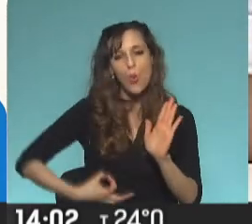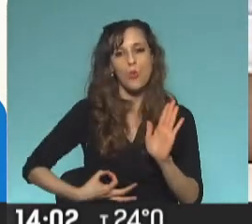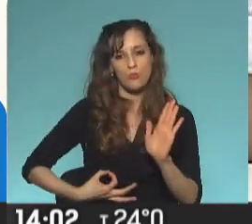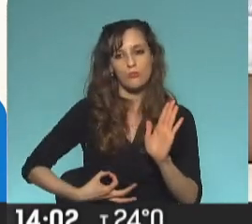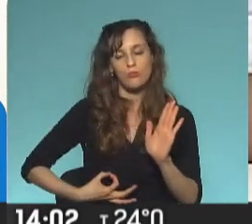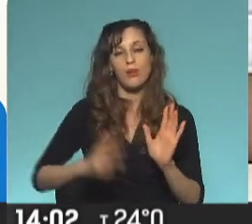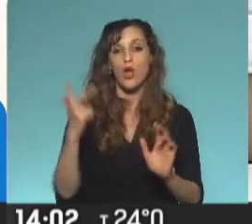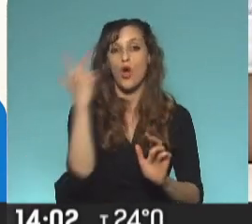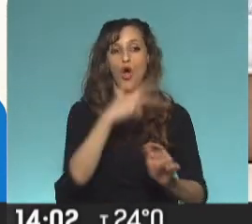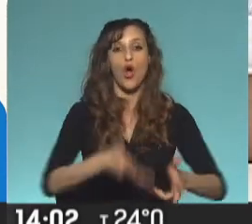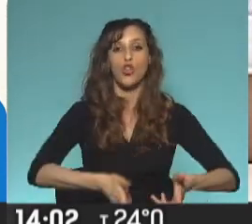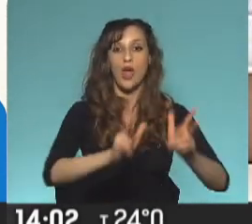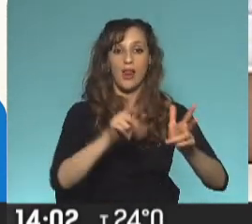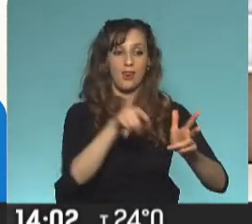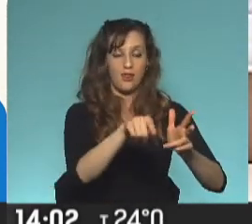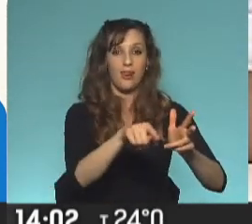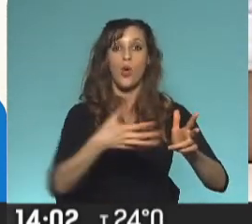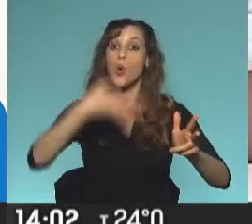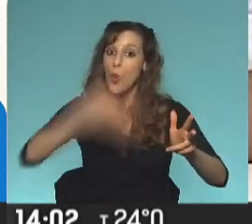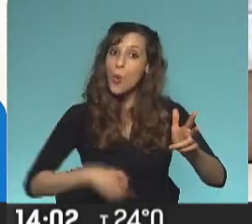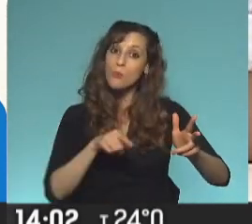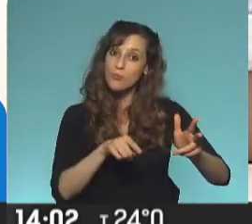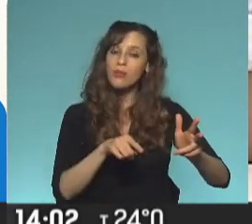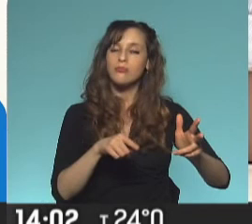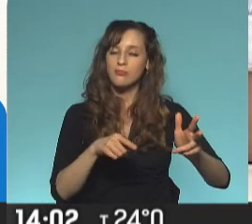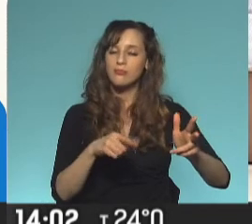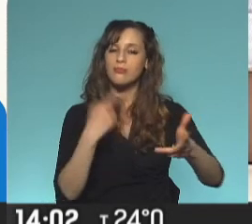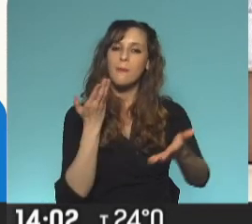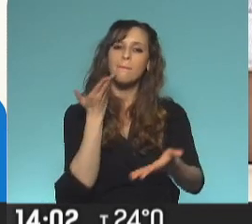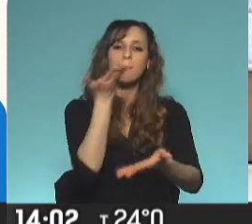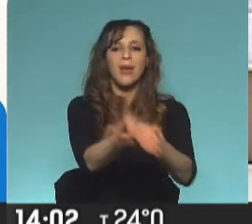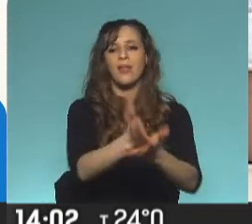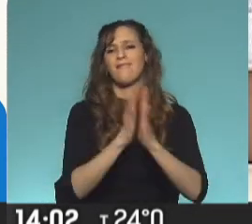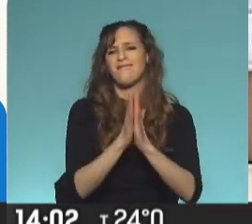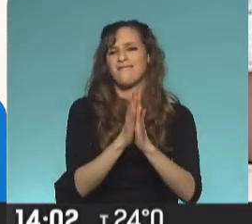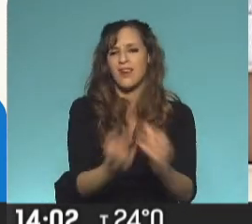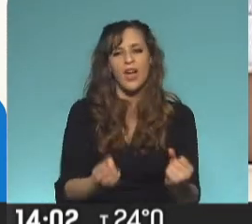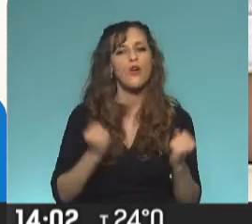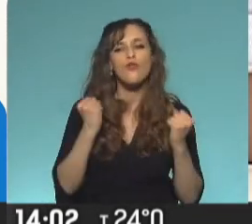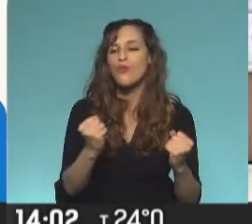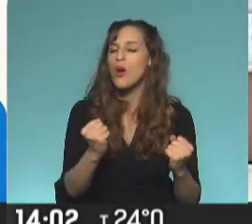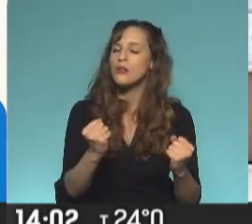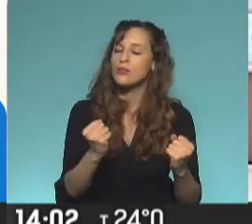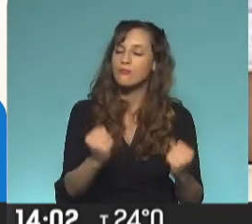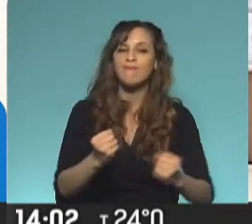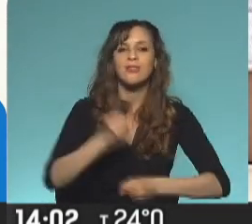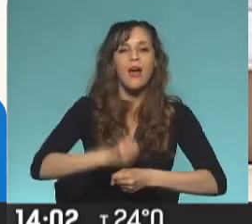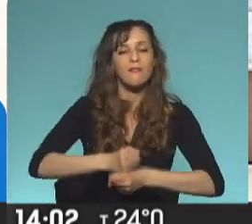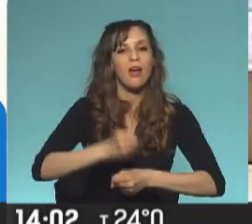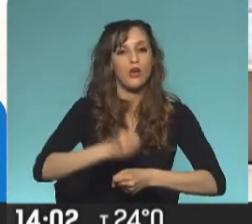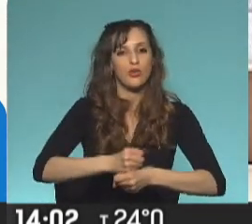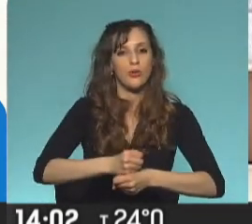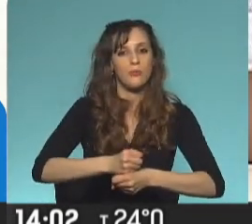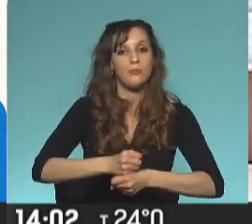hotelero pedirles de nuevo un esfuerzo y un trabajo para mostrar que estamos